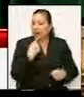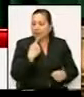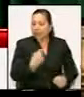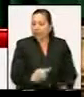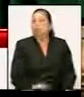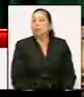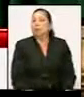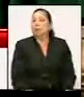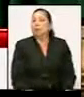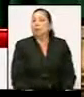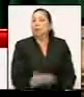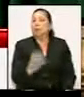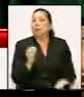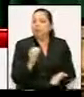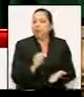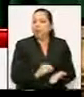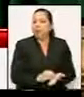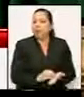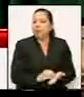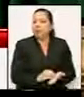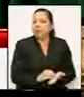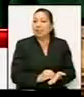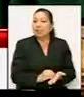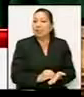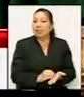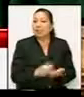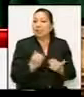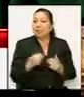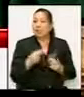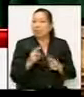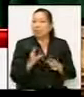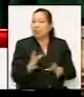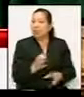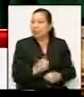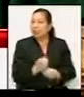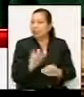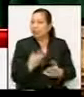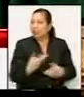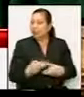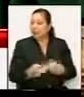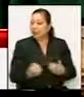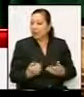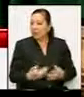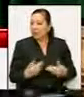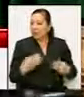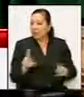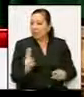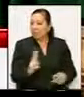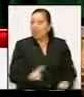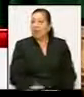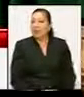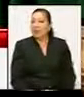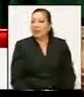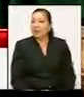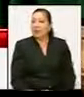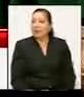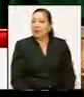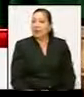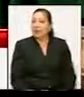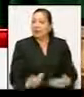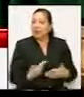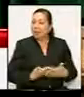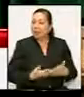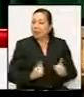mencionado es 5 veces más del nivel de absorción de los productos vegetales. Entonces, la